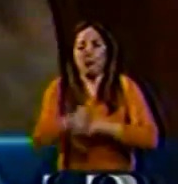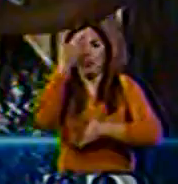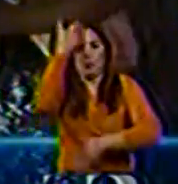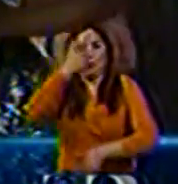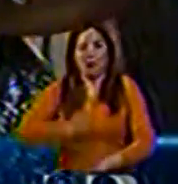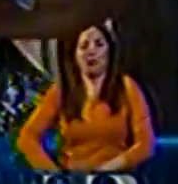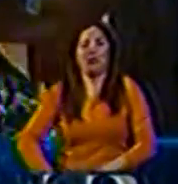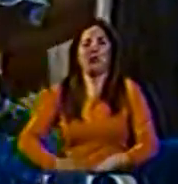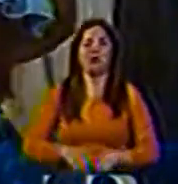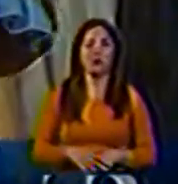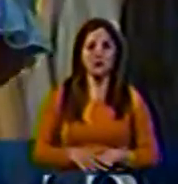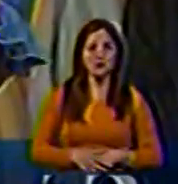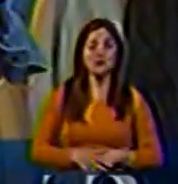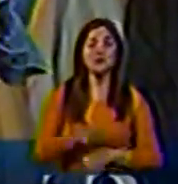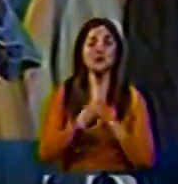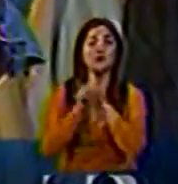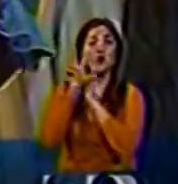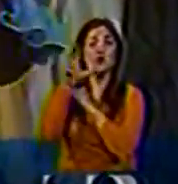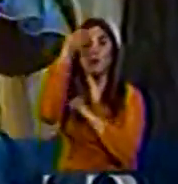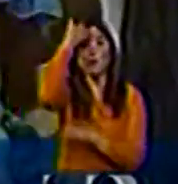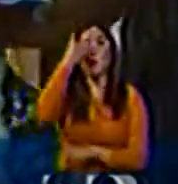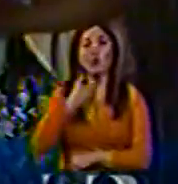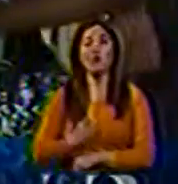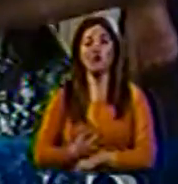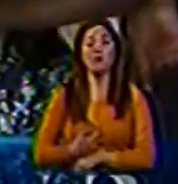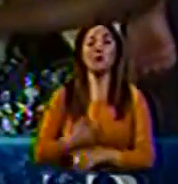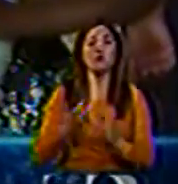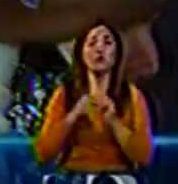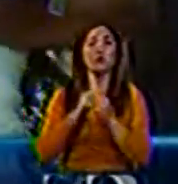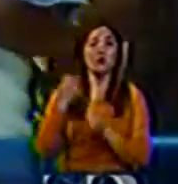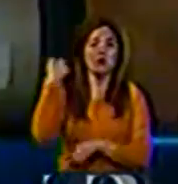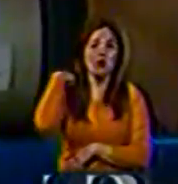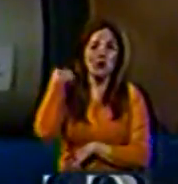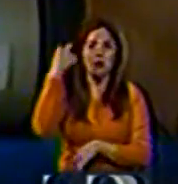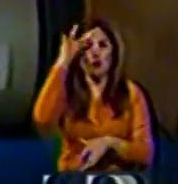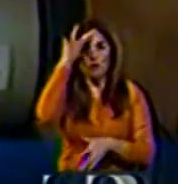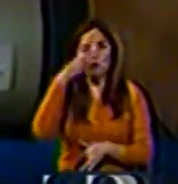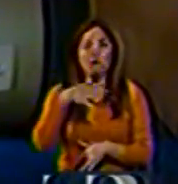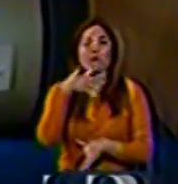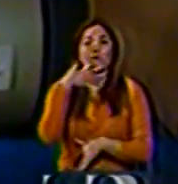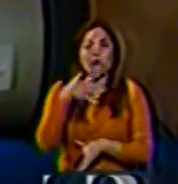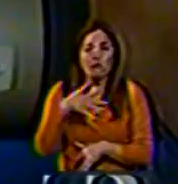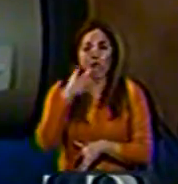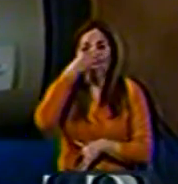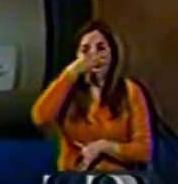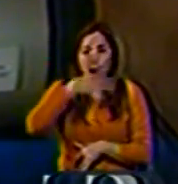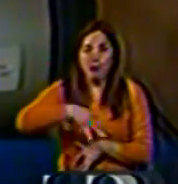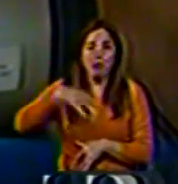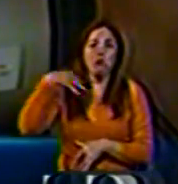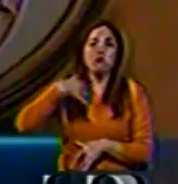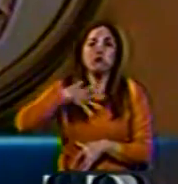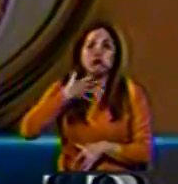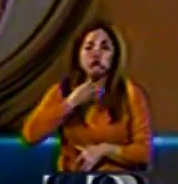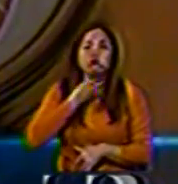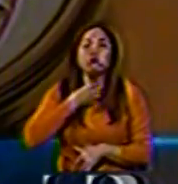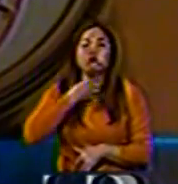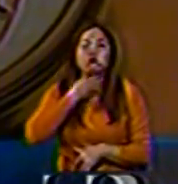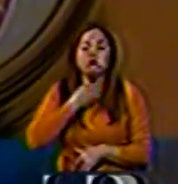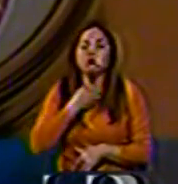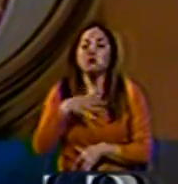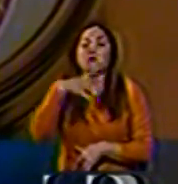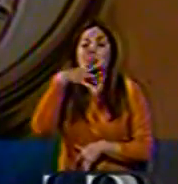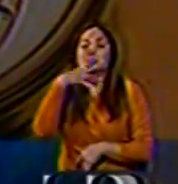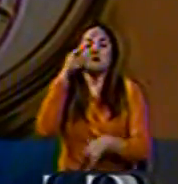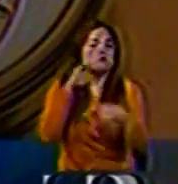de edad además de su parálisis de ella padece de una incesante neumonía que le produce gran cantidad de flema que no le